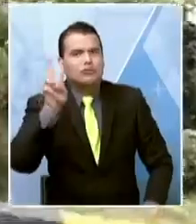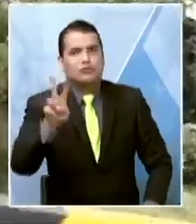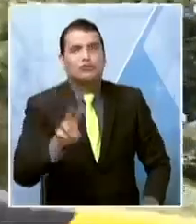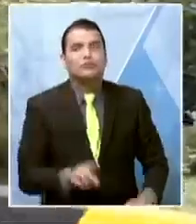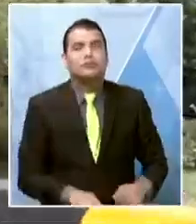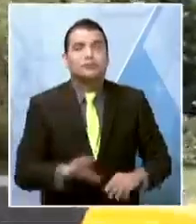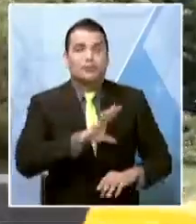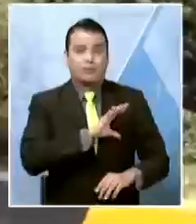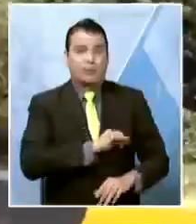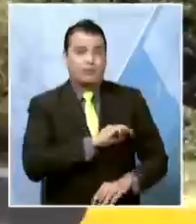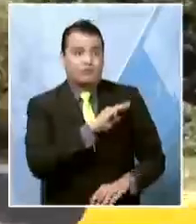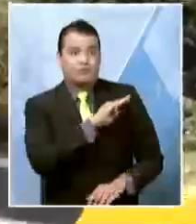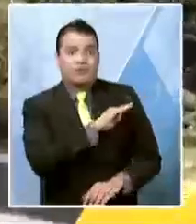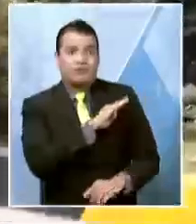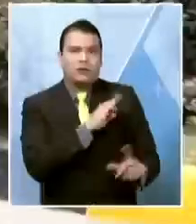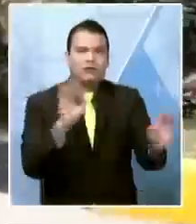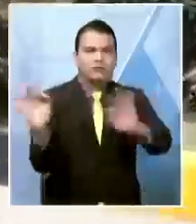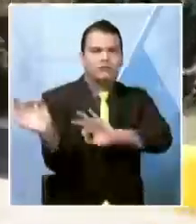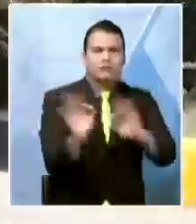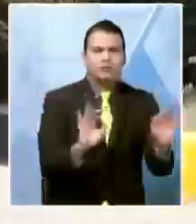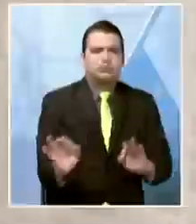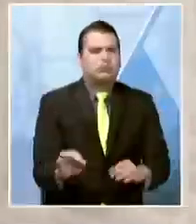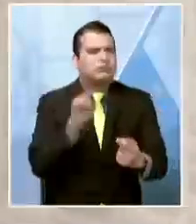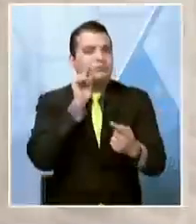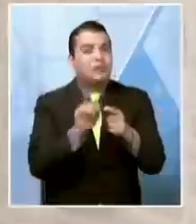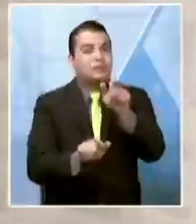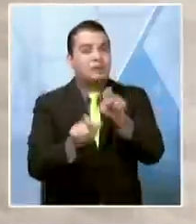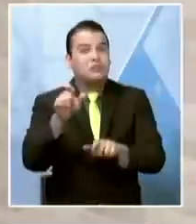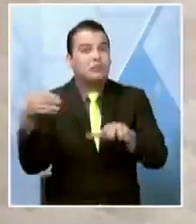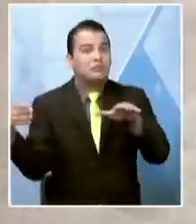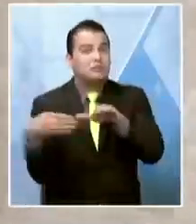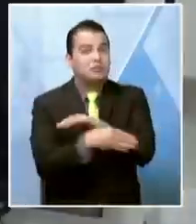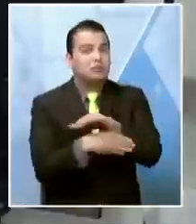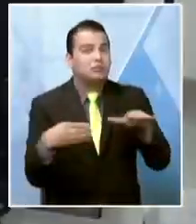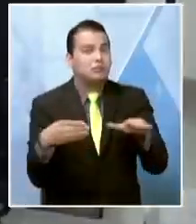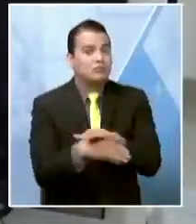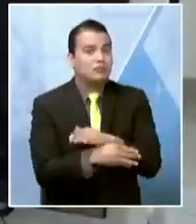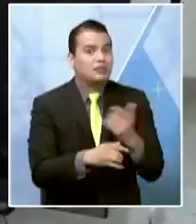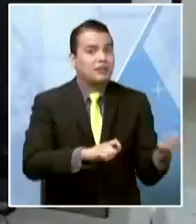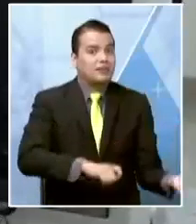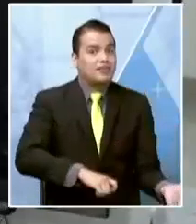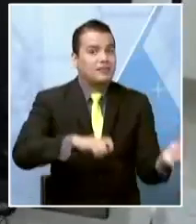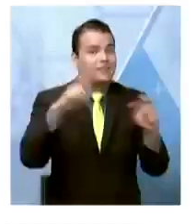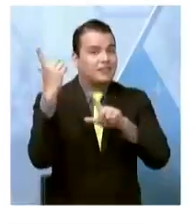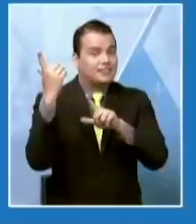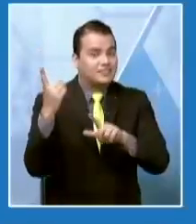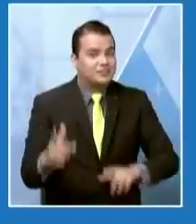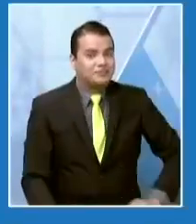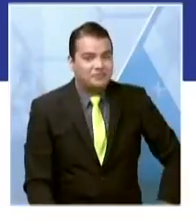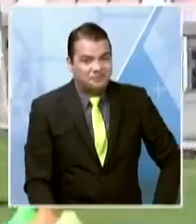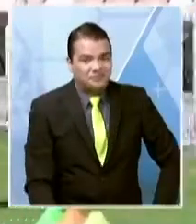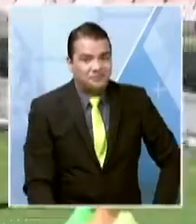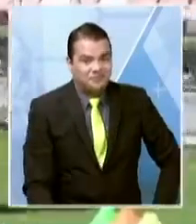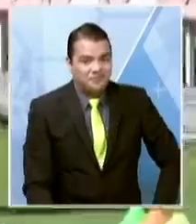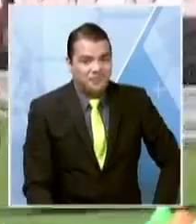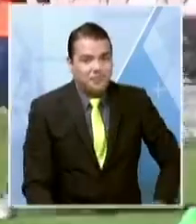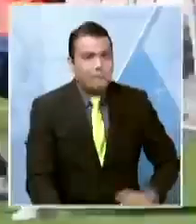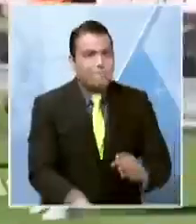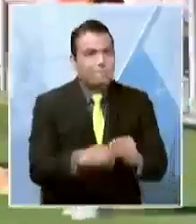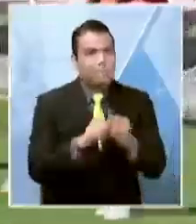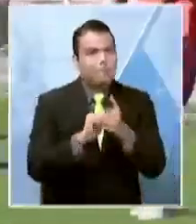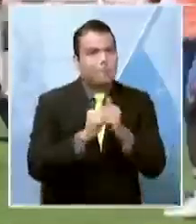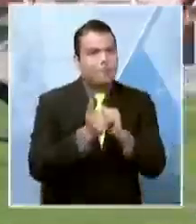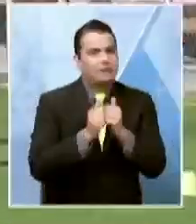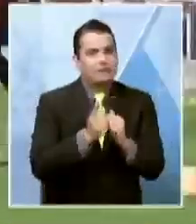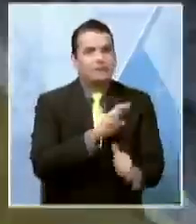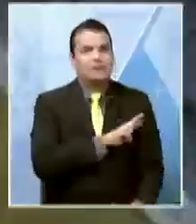en Cali se alistan para recibir a sus clientes. El sector se prepara para su reapertura. Y en deportes, el